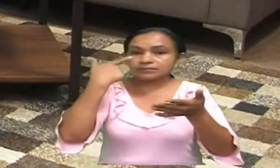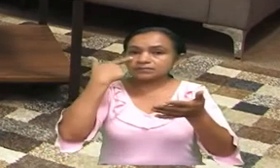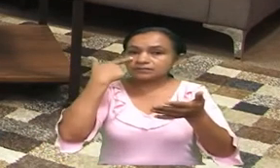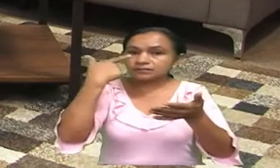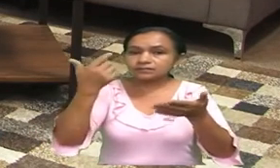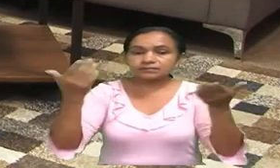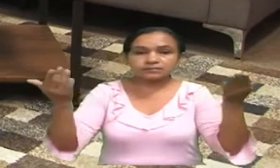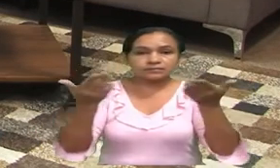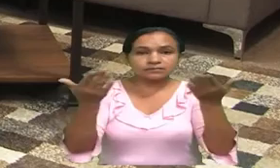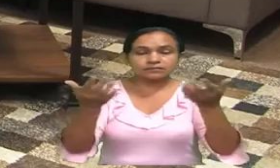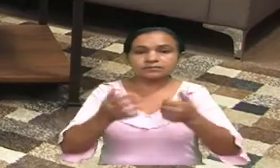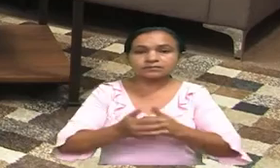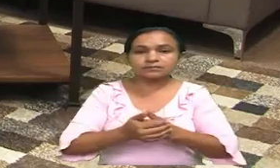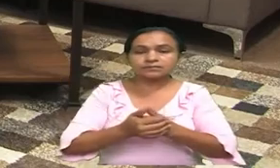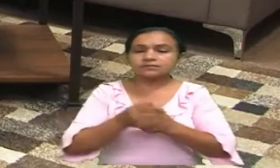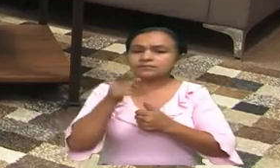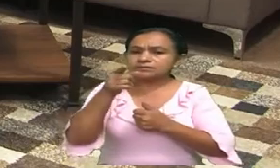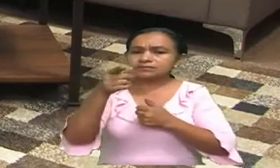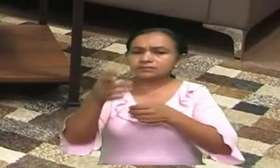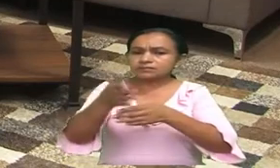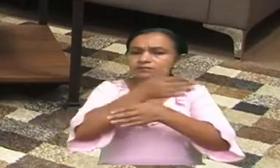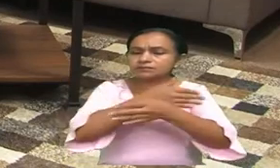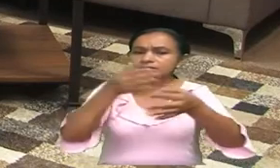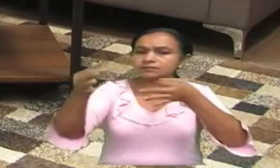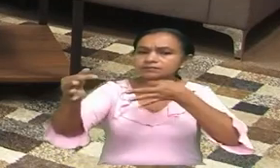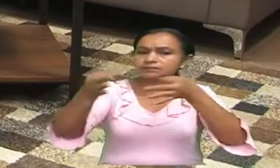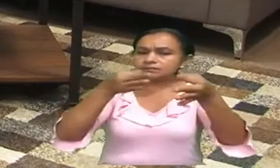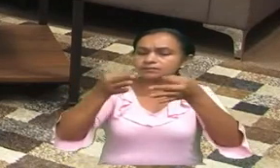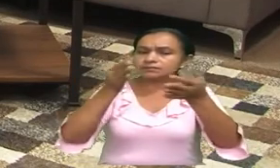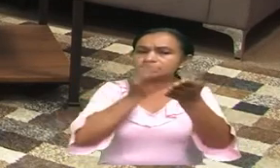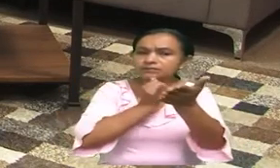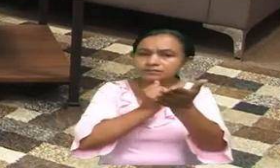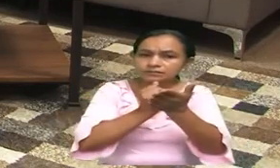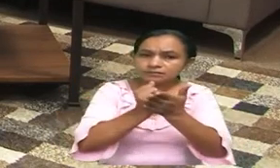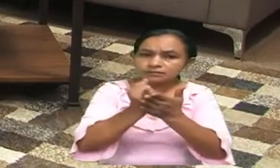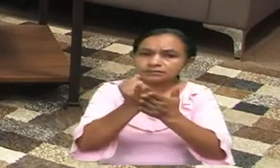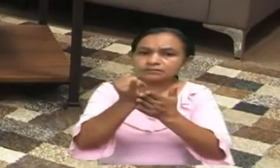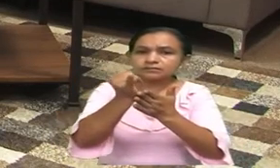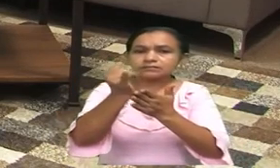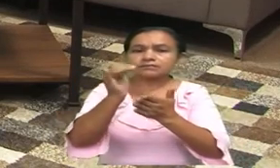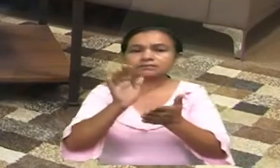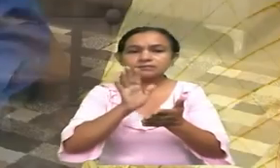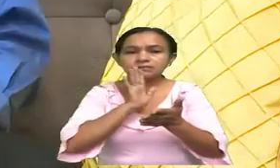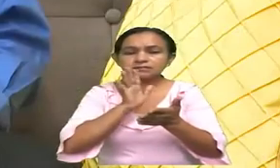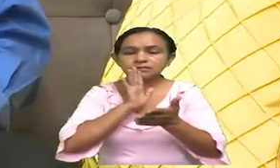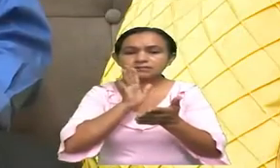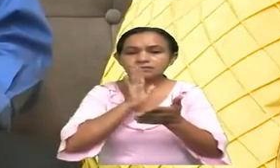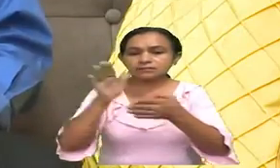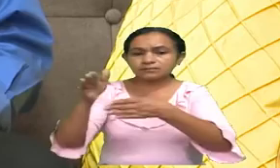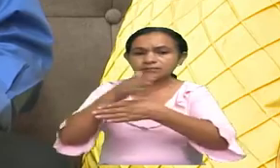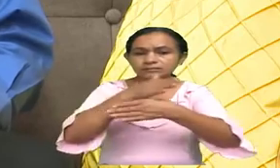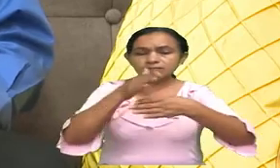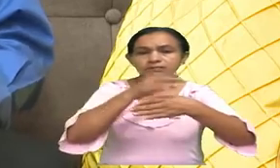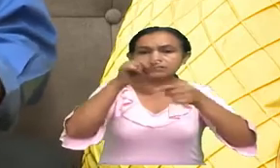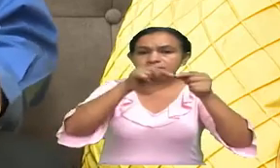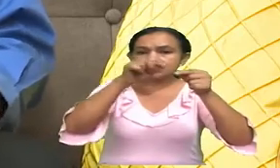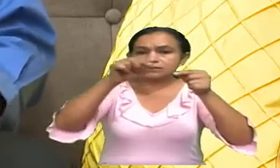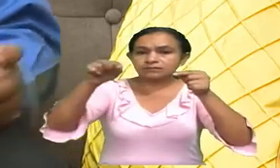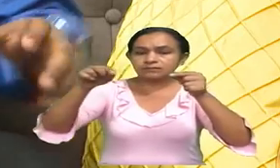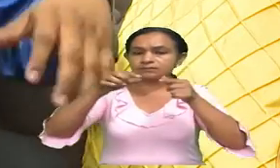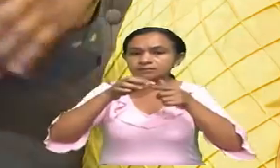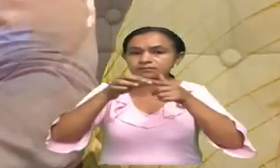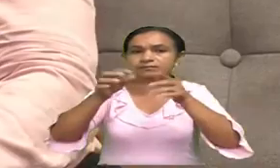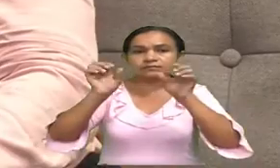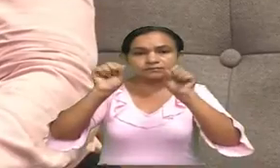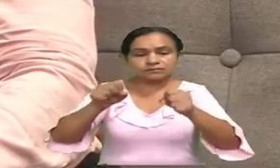y lo que usted mencionaba con respecto a las investigaciones. Cuando hablamos de estos campos, ¿habrán líneas específicas sobre las